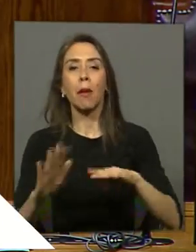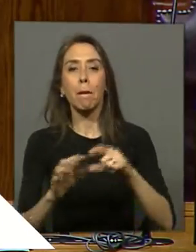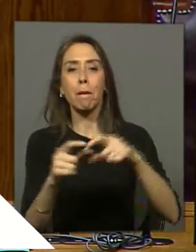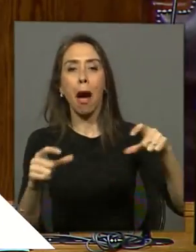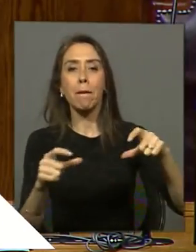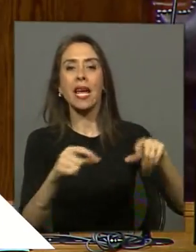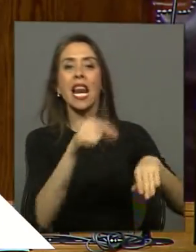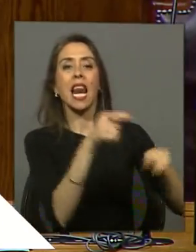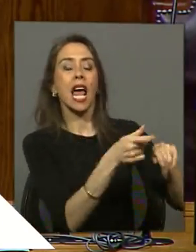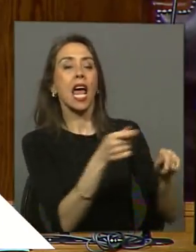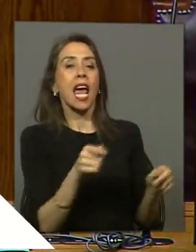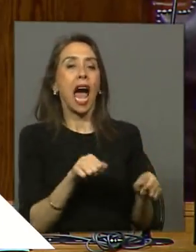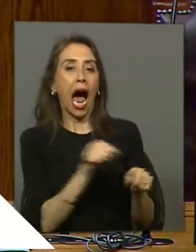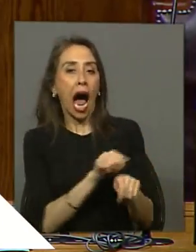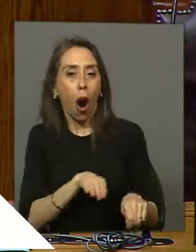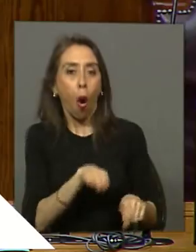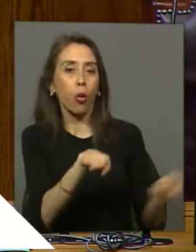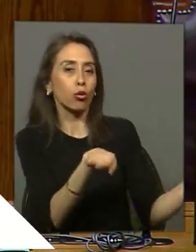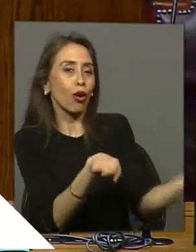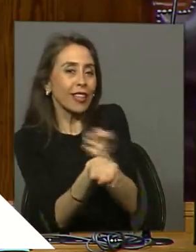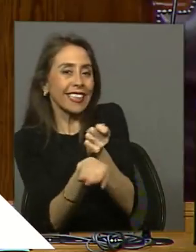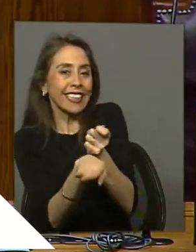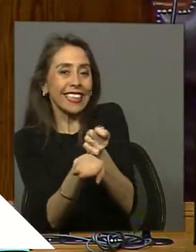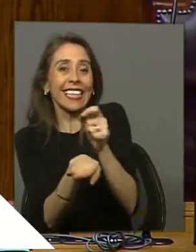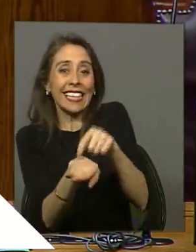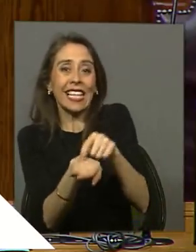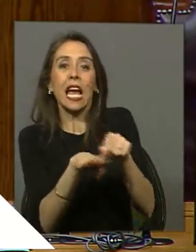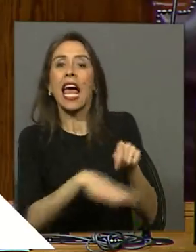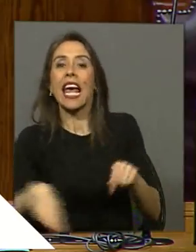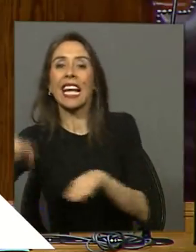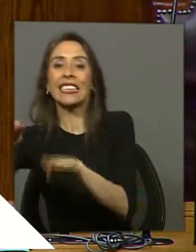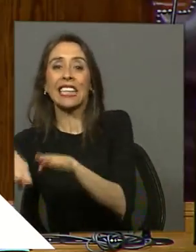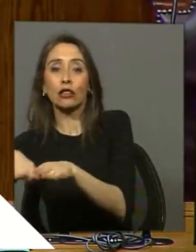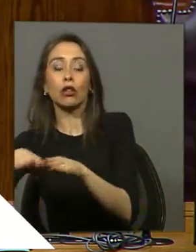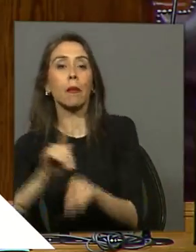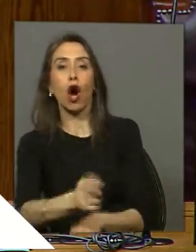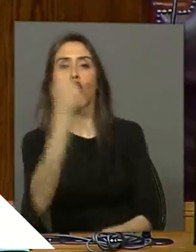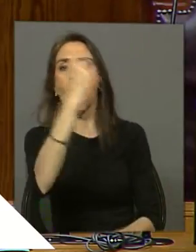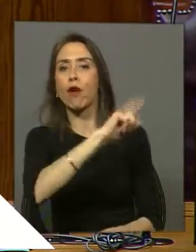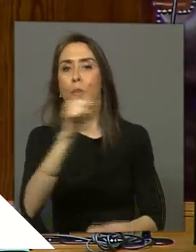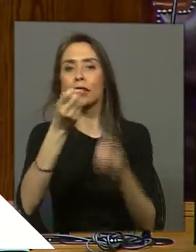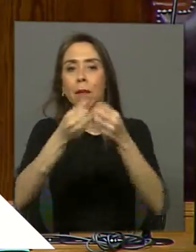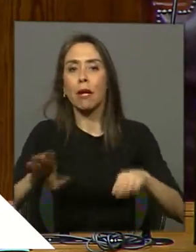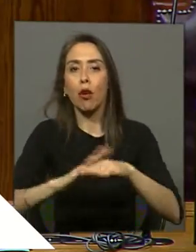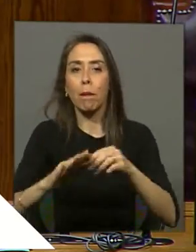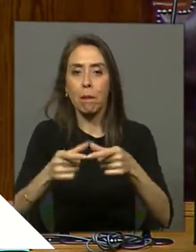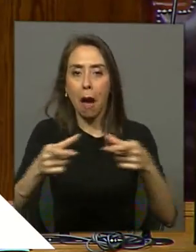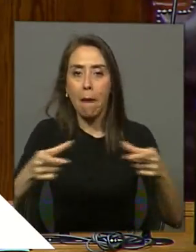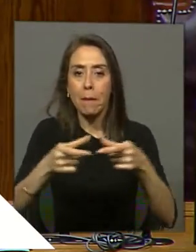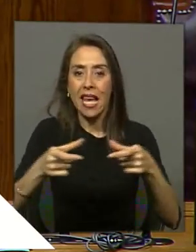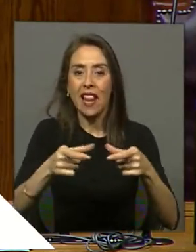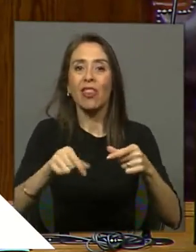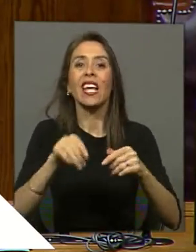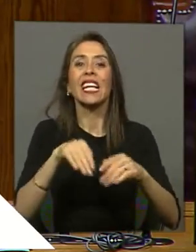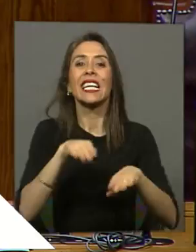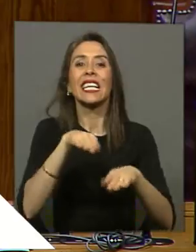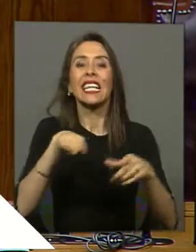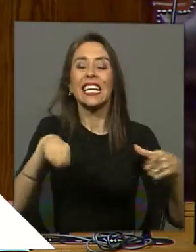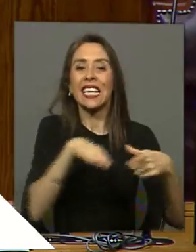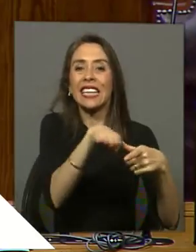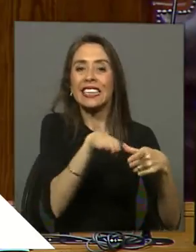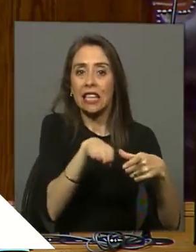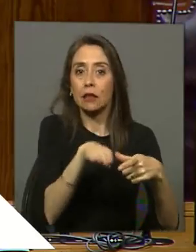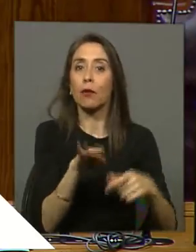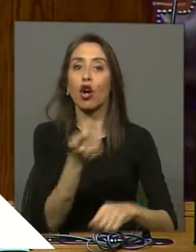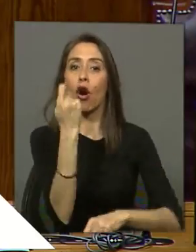proyecto de ley aprobado prohíbe expresamente el cobro por pérdida de voucher, estableciendo la obligación del proveedor del servicio de cobrar el